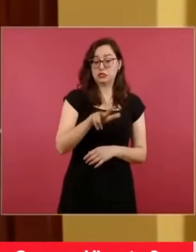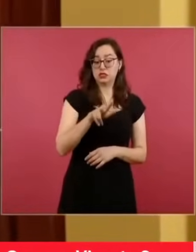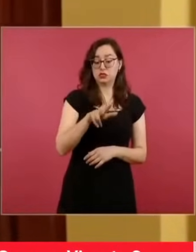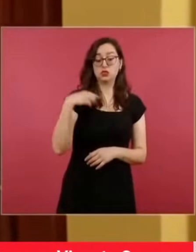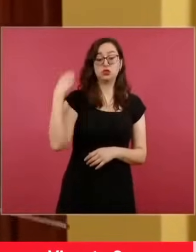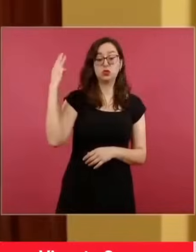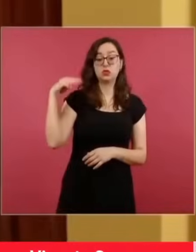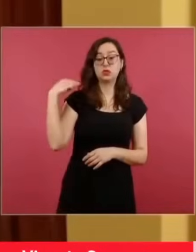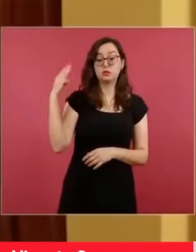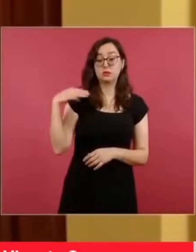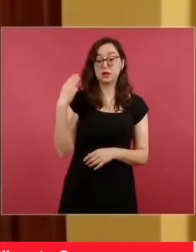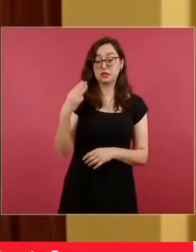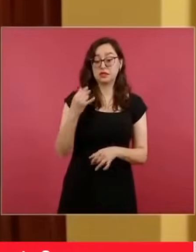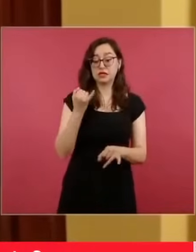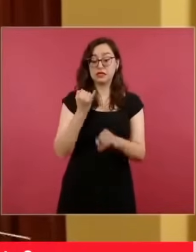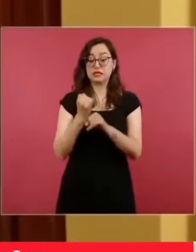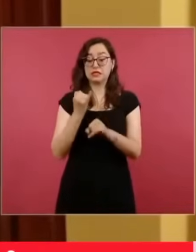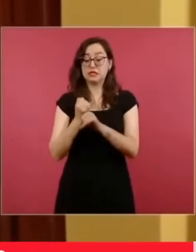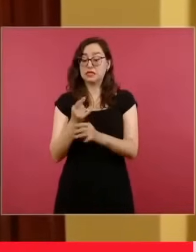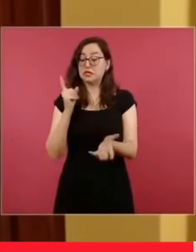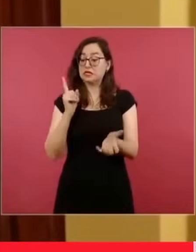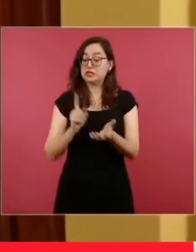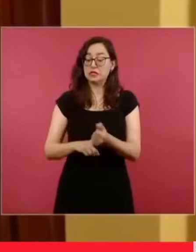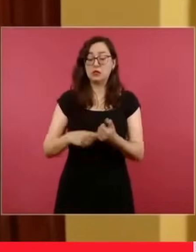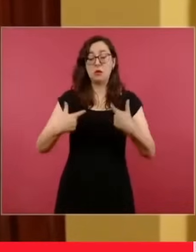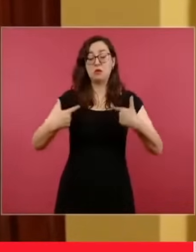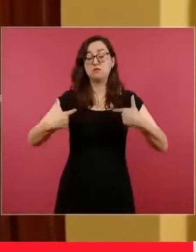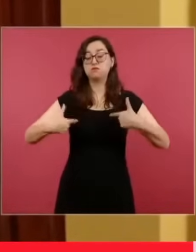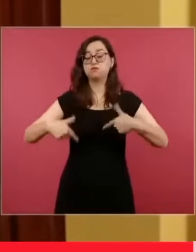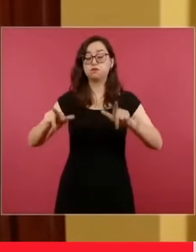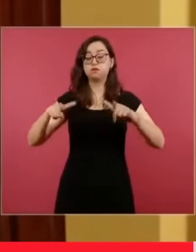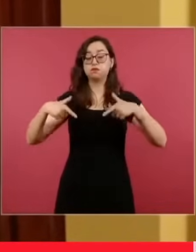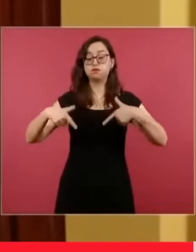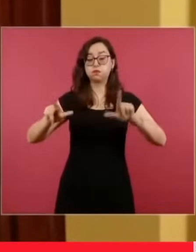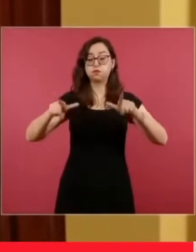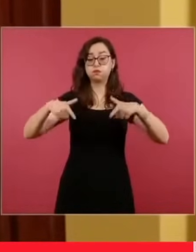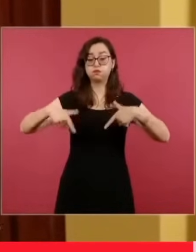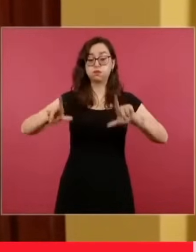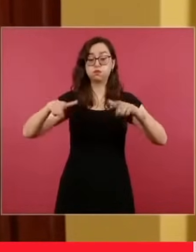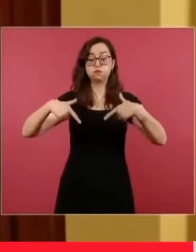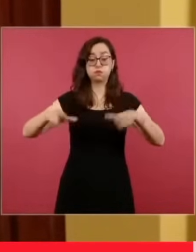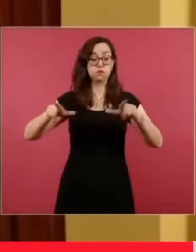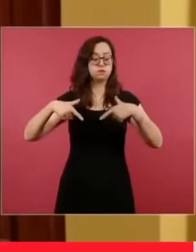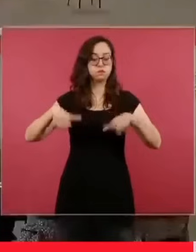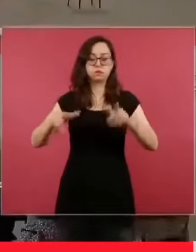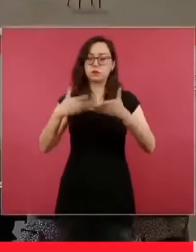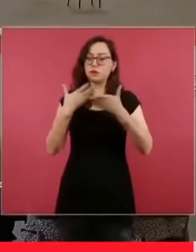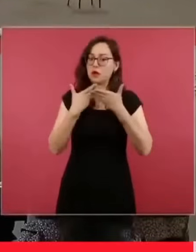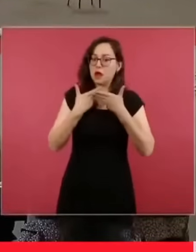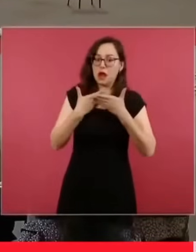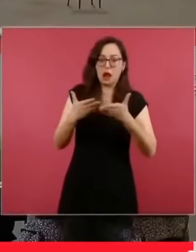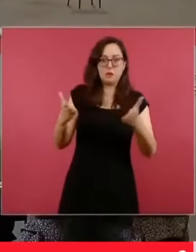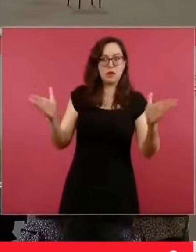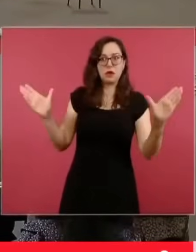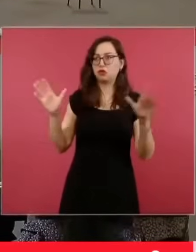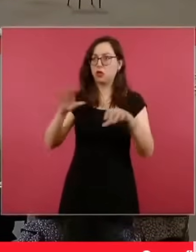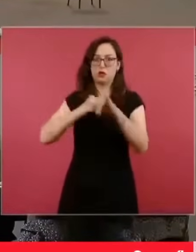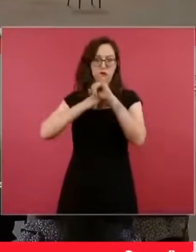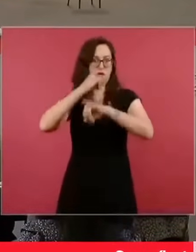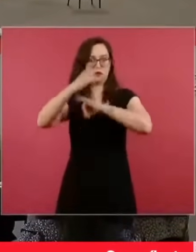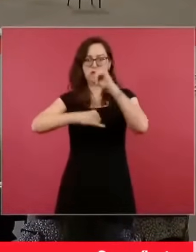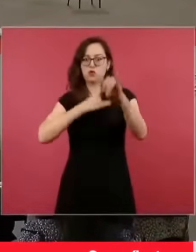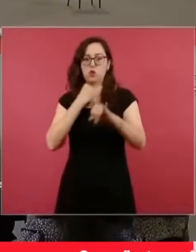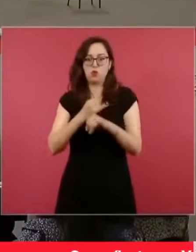a disposición de todas las personas de todo el mundo, mexicanas desde luego, y de todos los países,